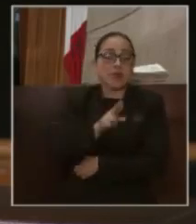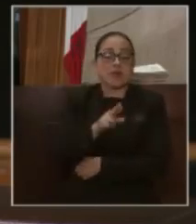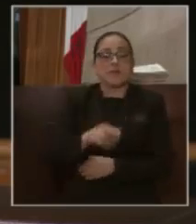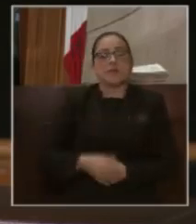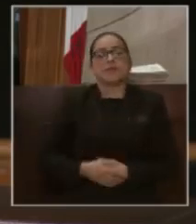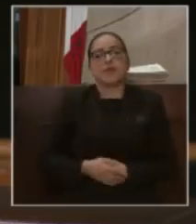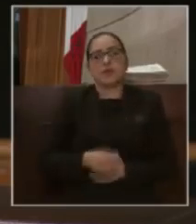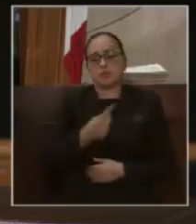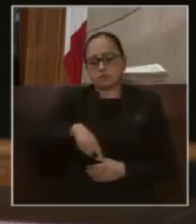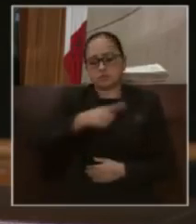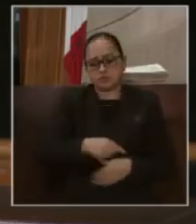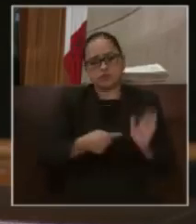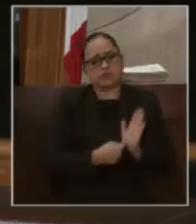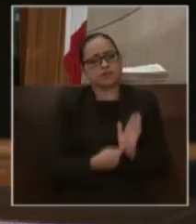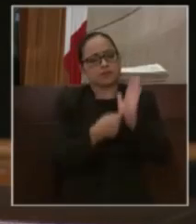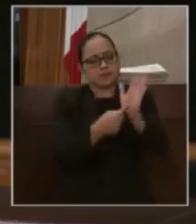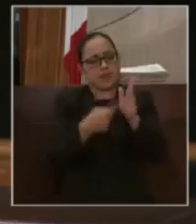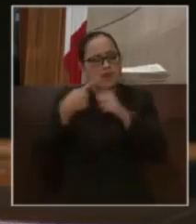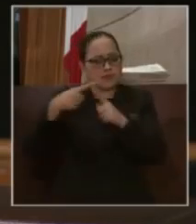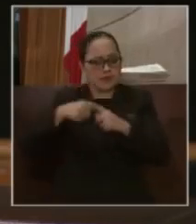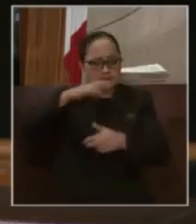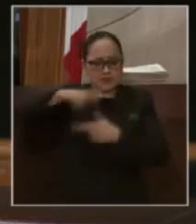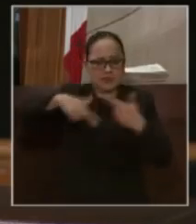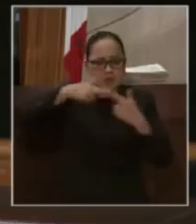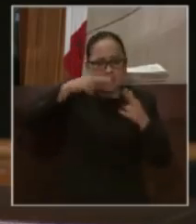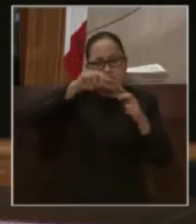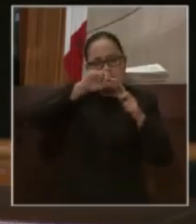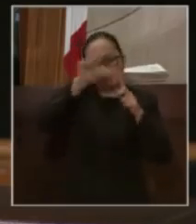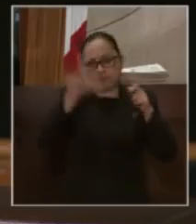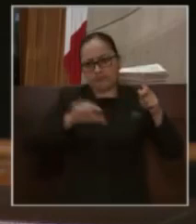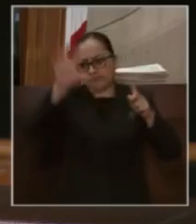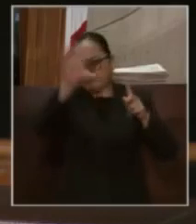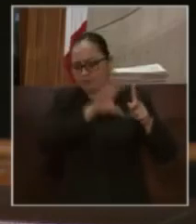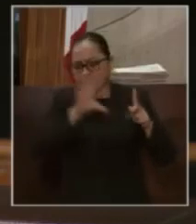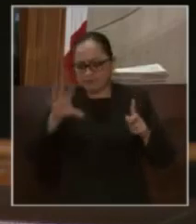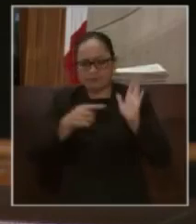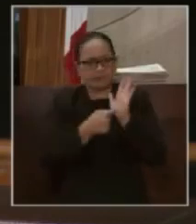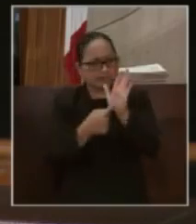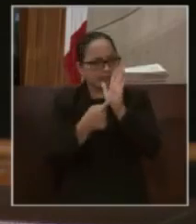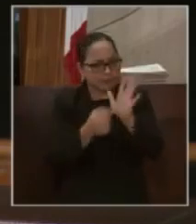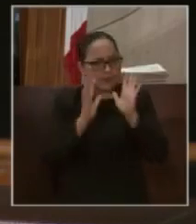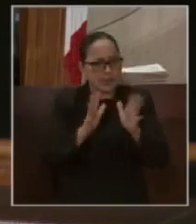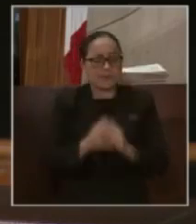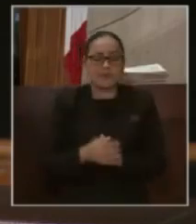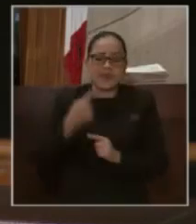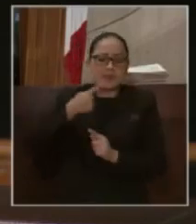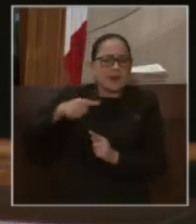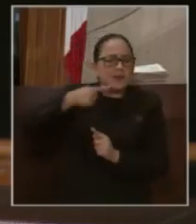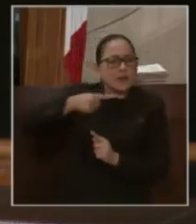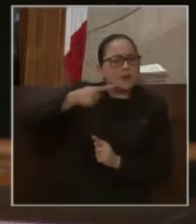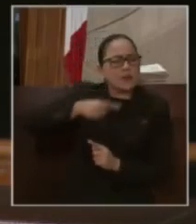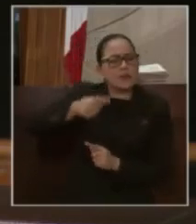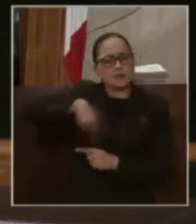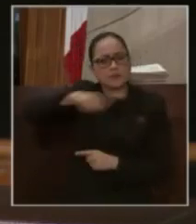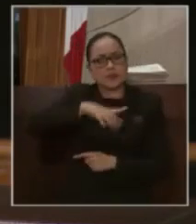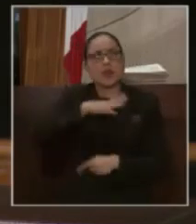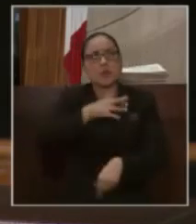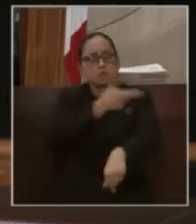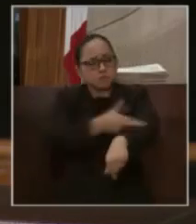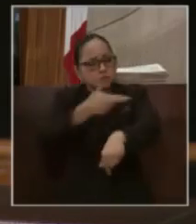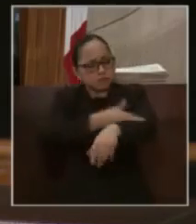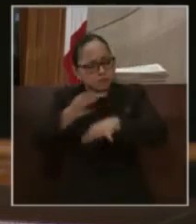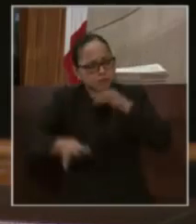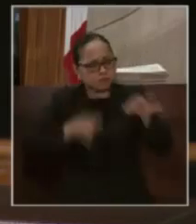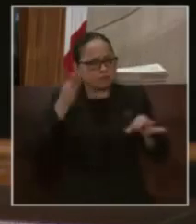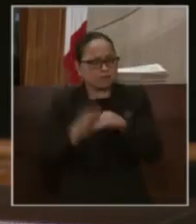sometidos al conocimiento de las diversas salas del tribunal. Todas estas demandas las resolvimos en tiempo